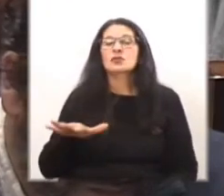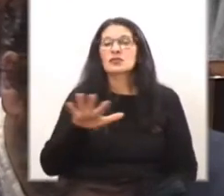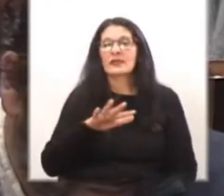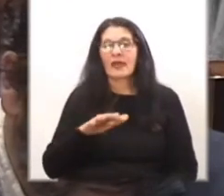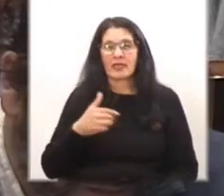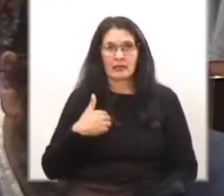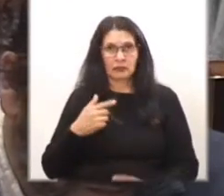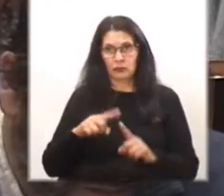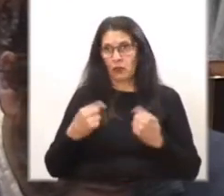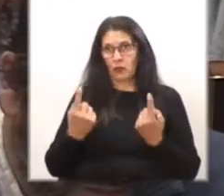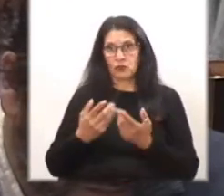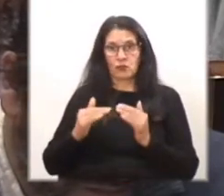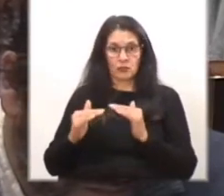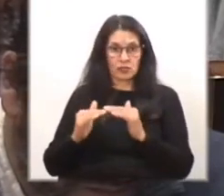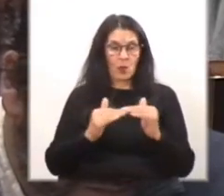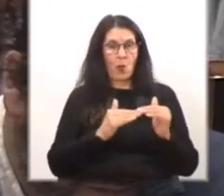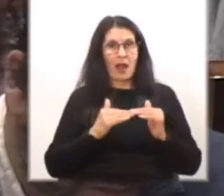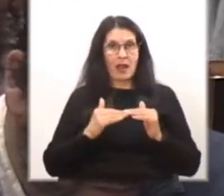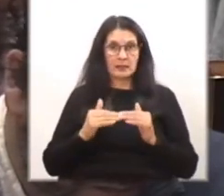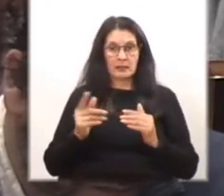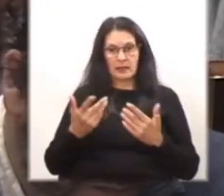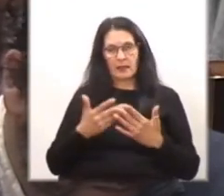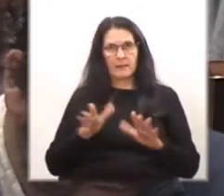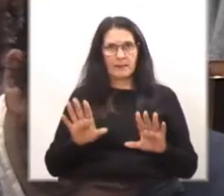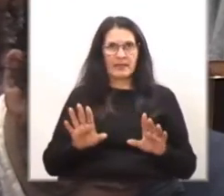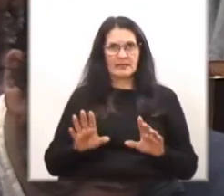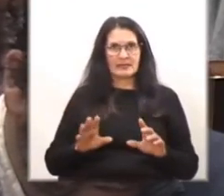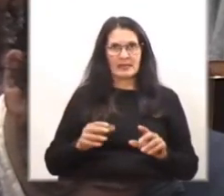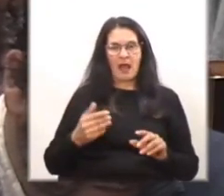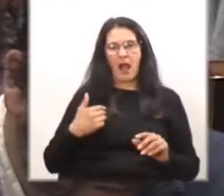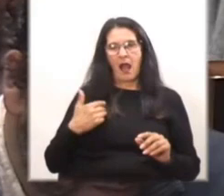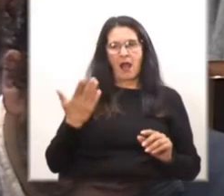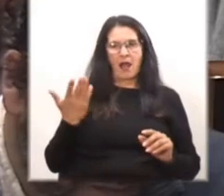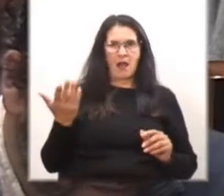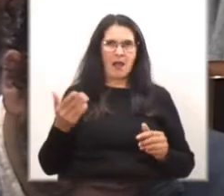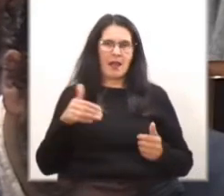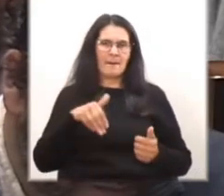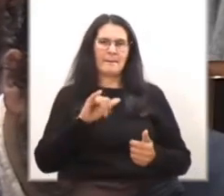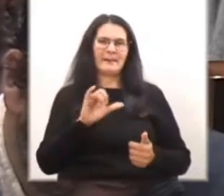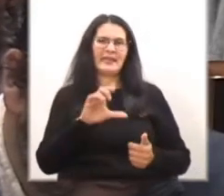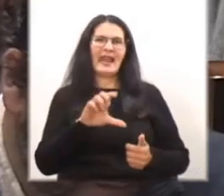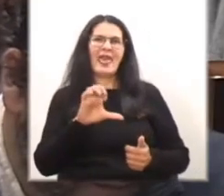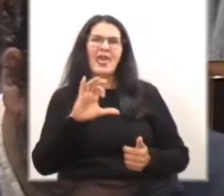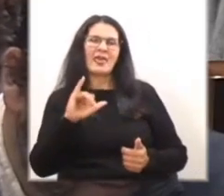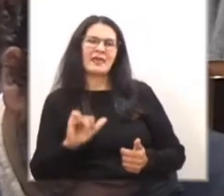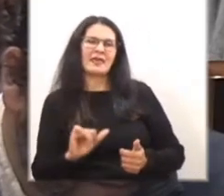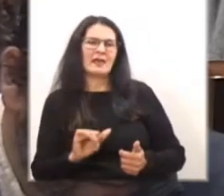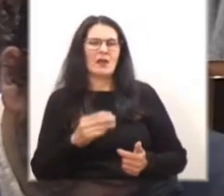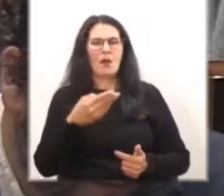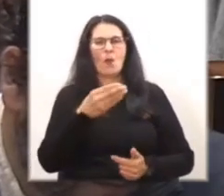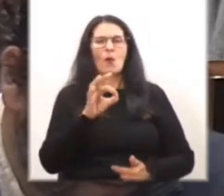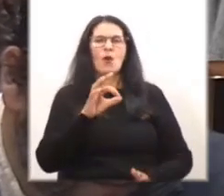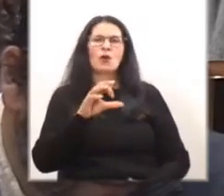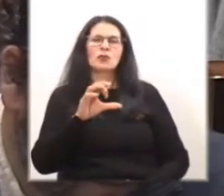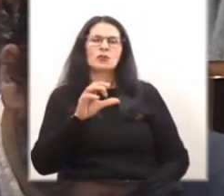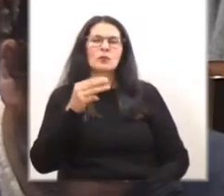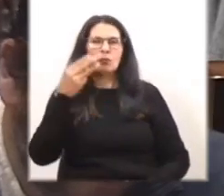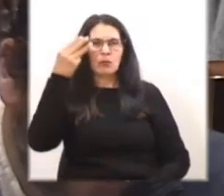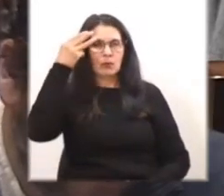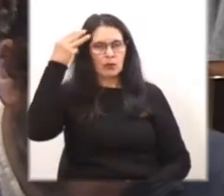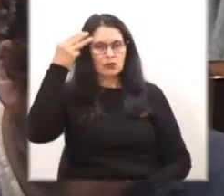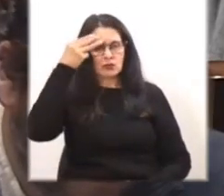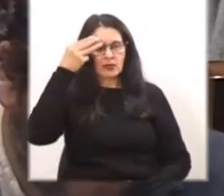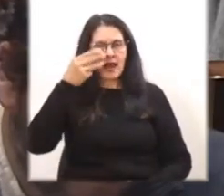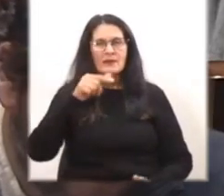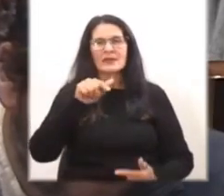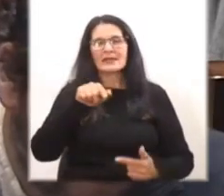somos iguales? Empiezan a aparecer los Milei, los Bukele, los Bolsonaro. Y eso yo